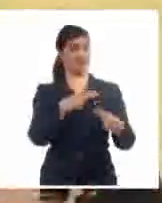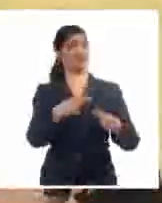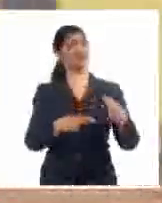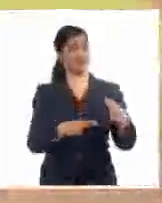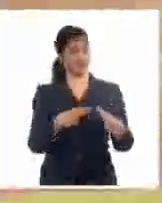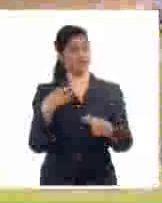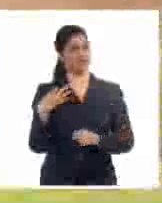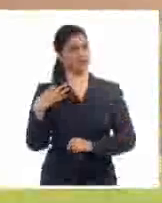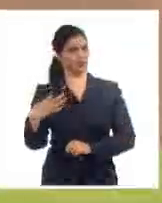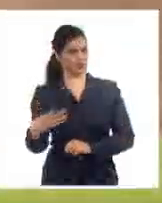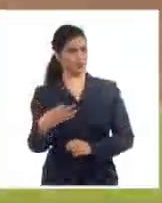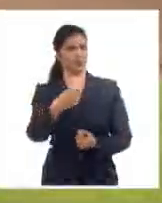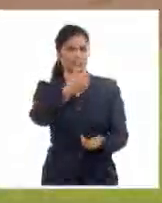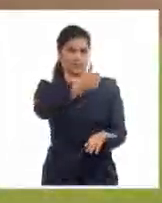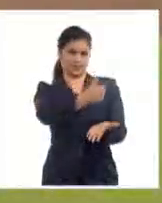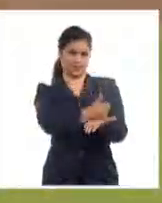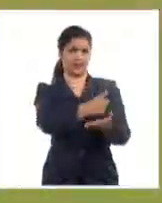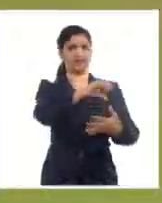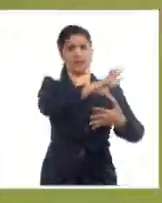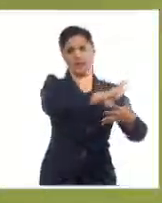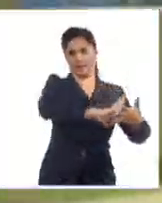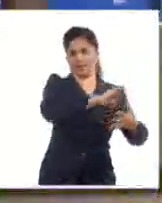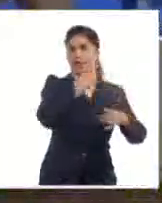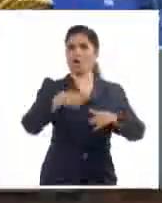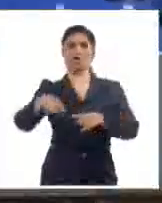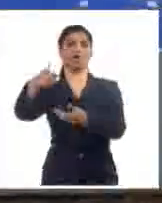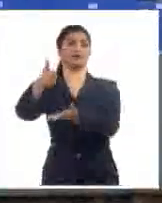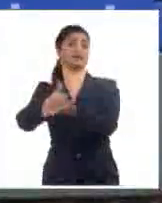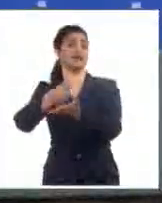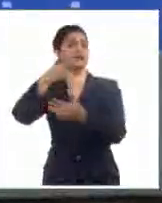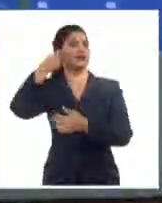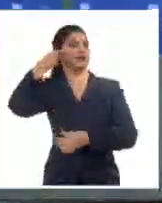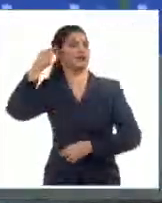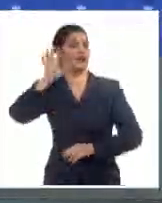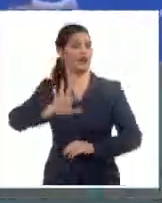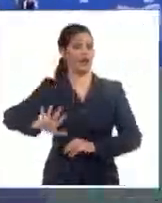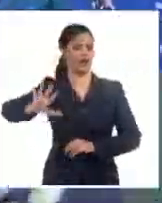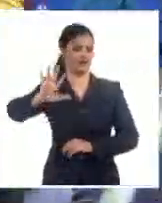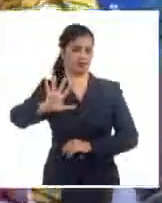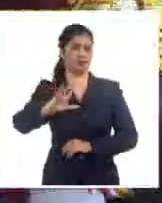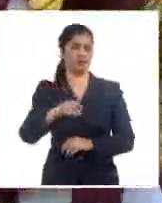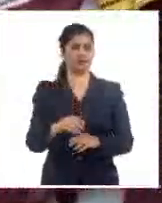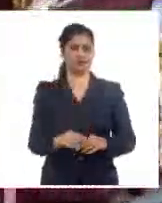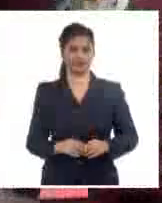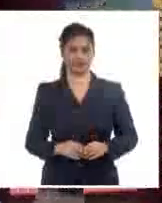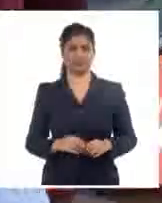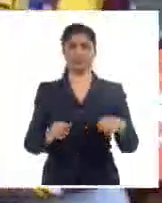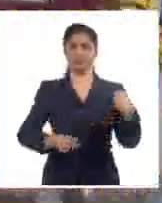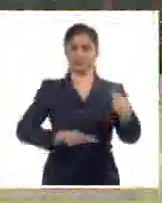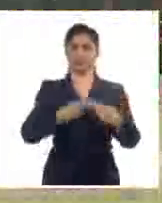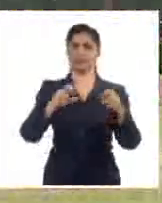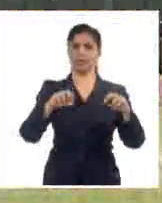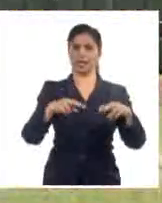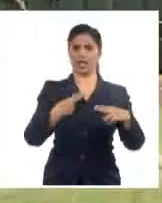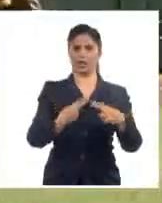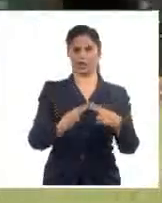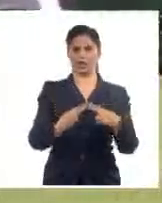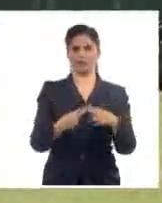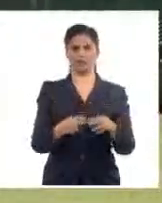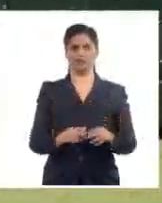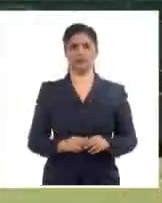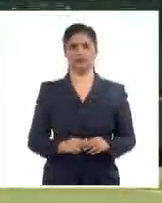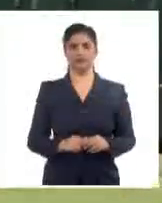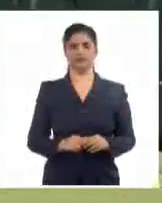se estará efectuando en una sede en América y la otra en Asia, donde se completarán las siguientes rondas del evento hasta la discusión de las